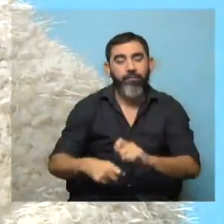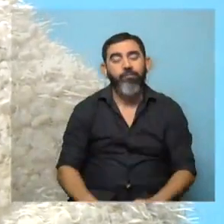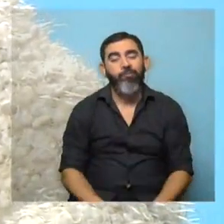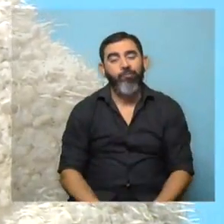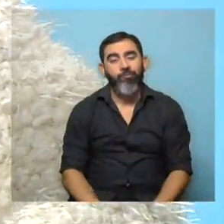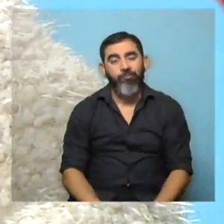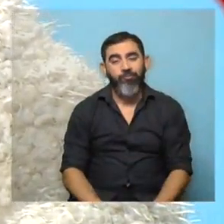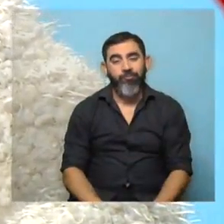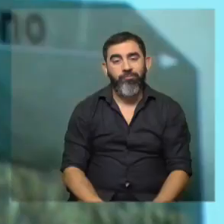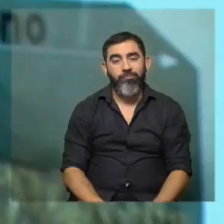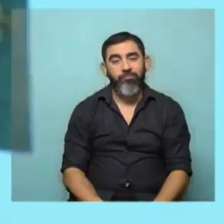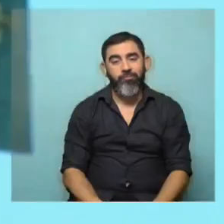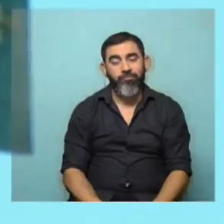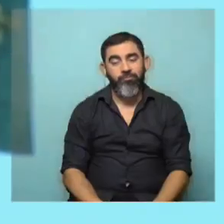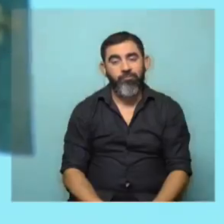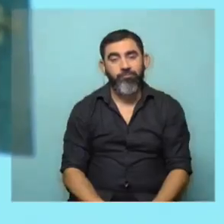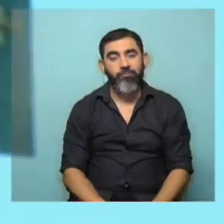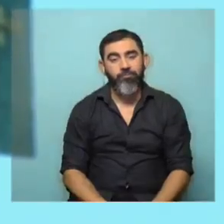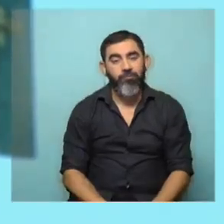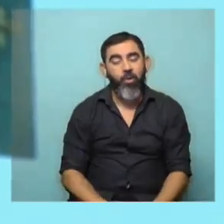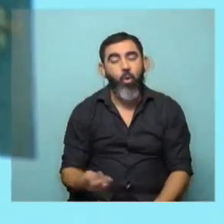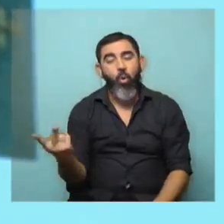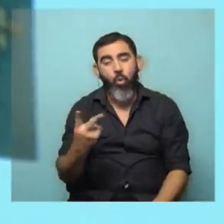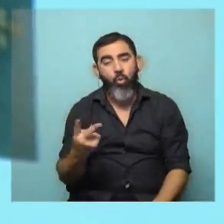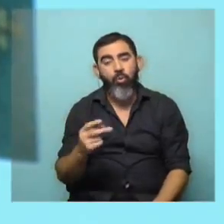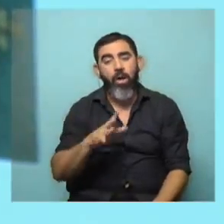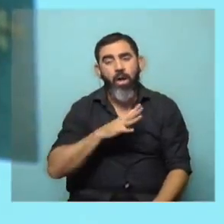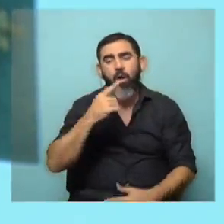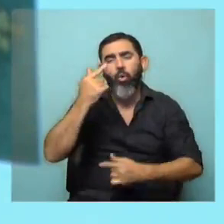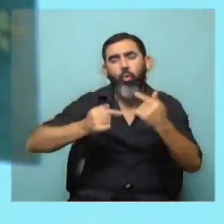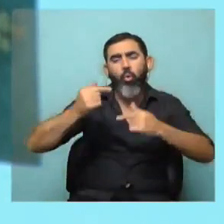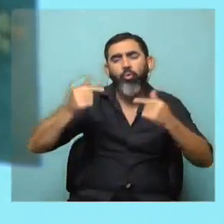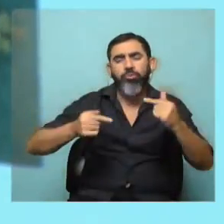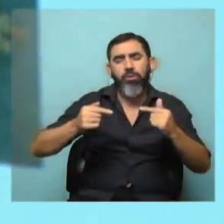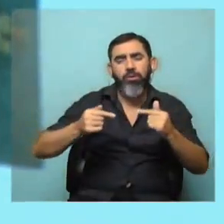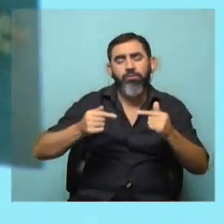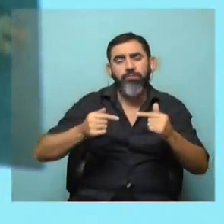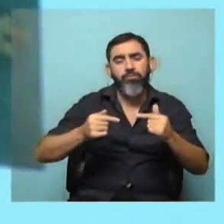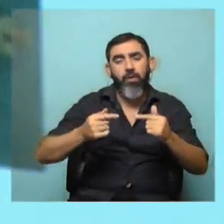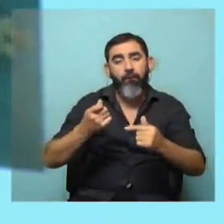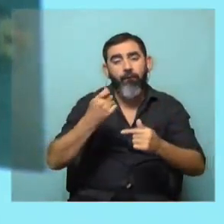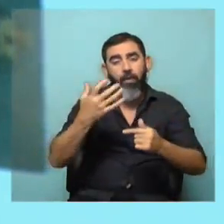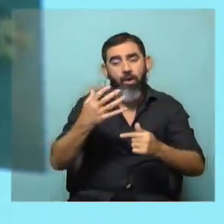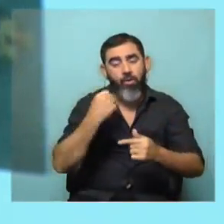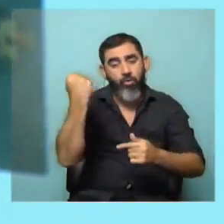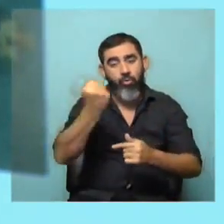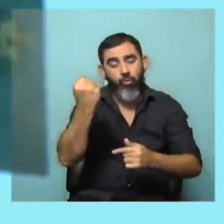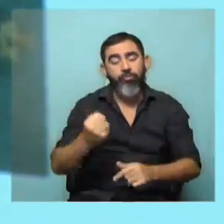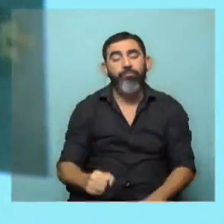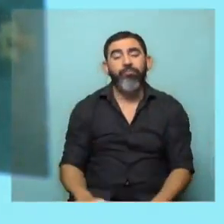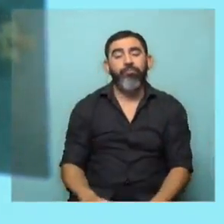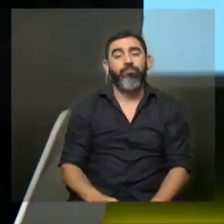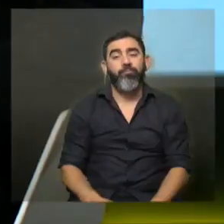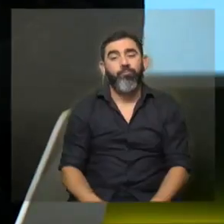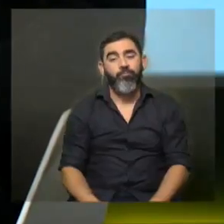surgió. Que sí. A ver, entre ambos, estamos viendo piezas que son de la colección y que tienen valor intrínseco por sí solas. Ahí